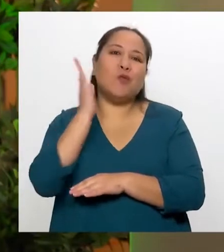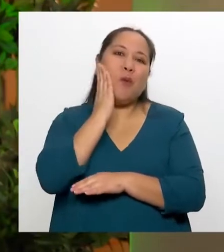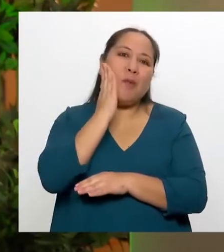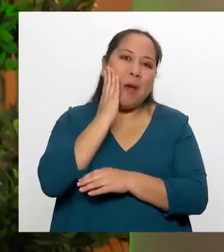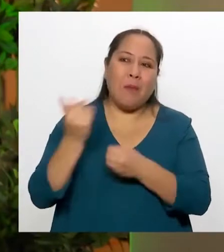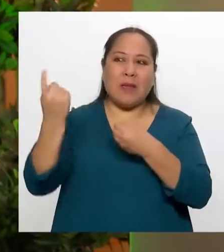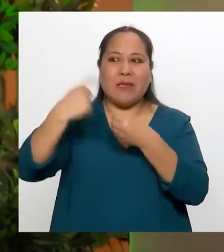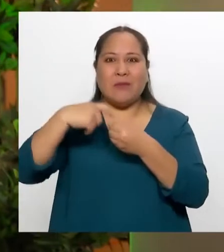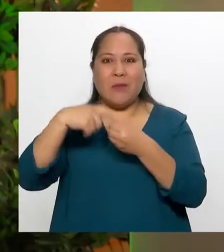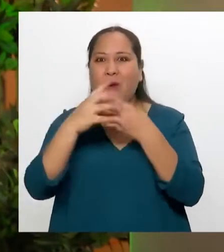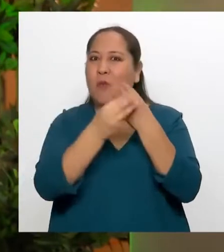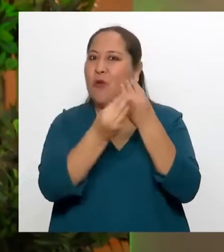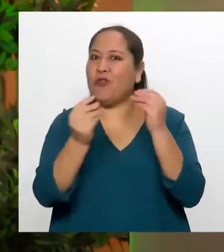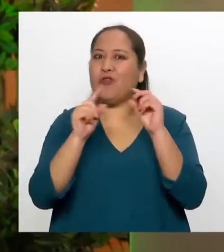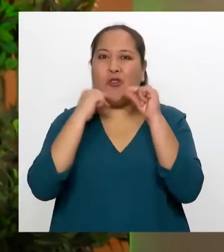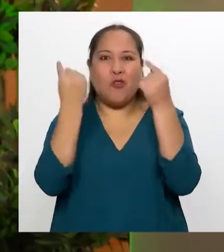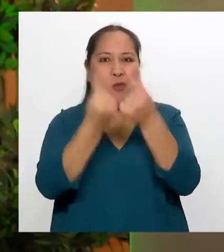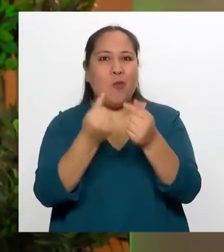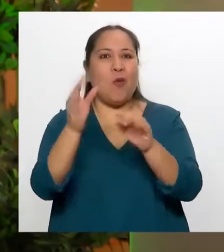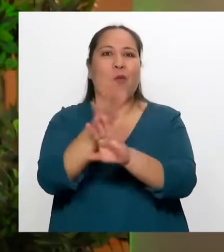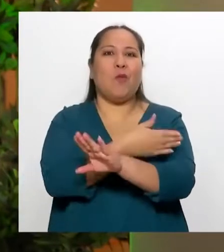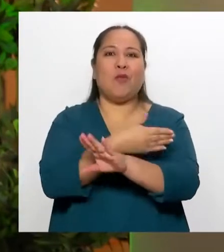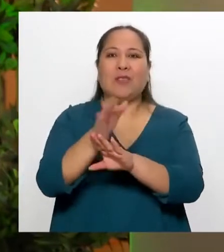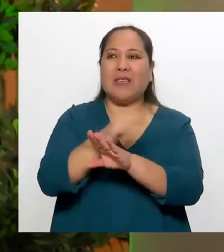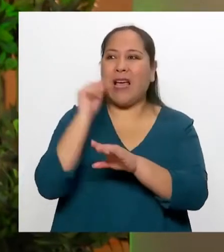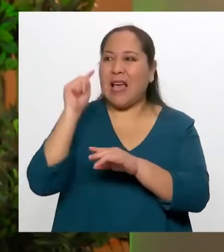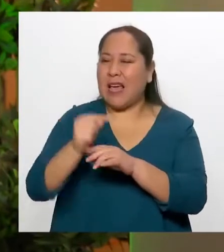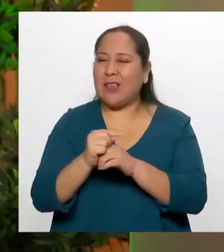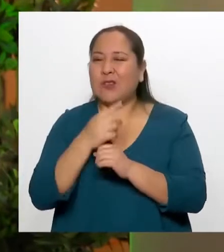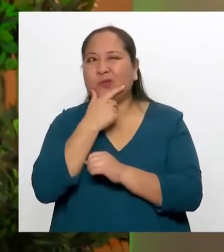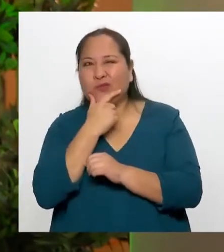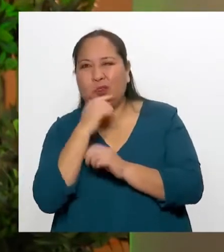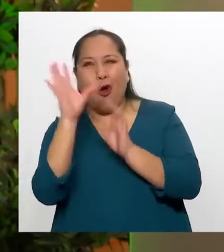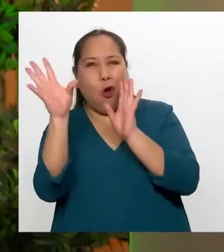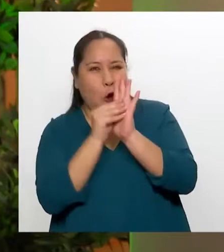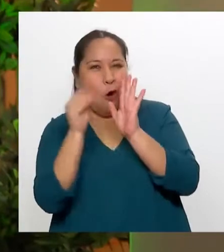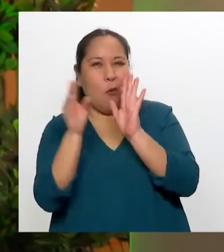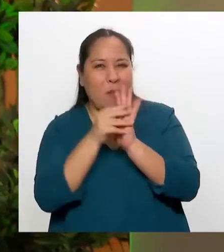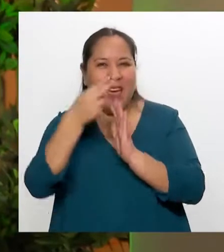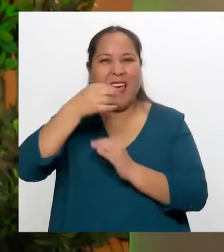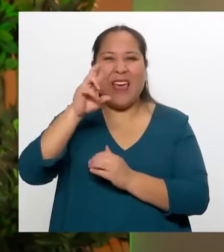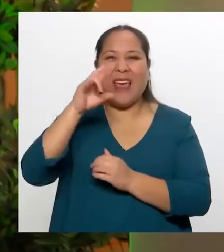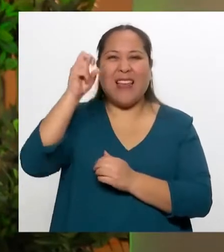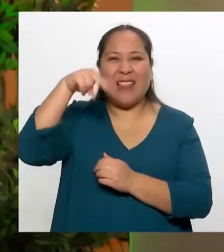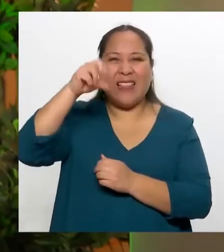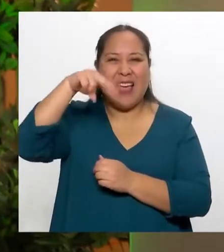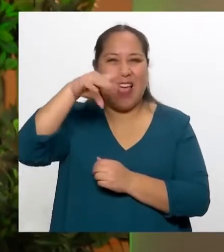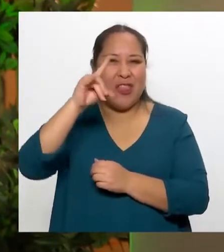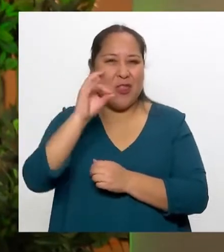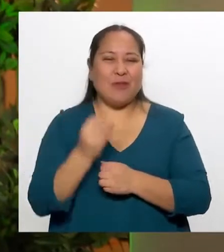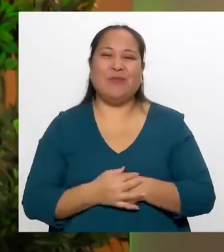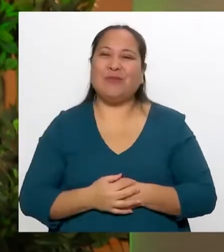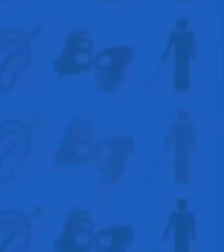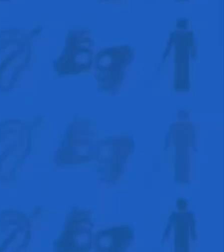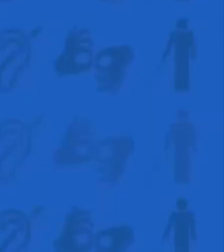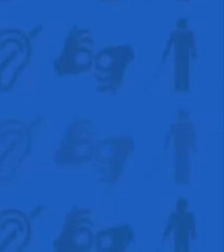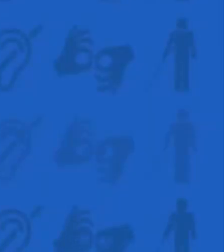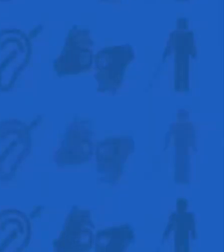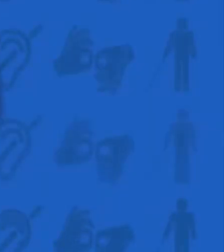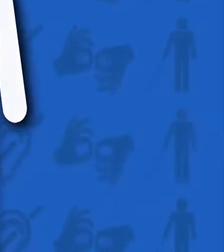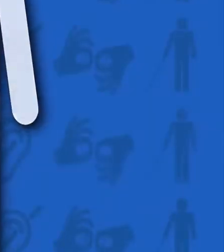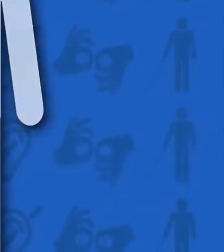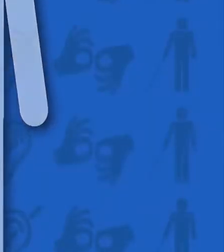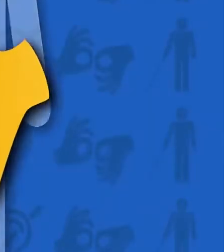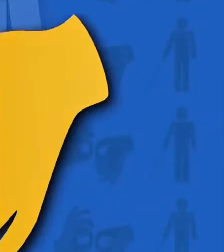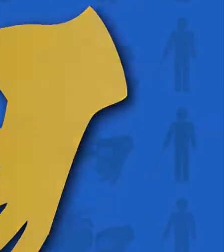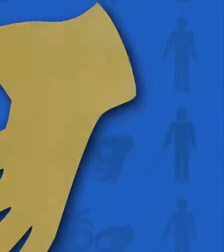en varios grupos musicales y esto le ha servido como referente a Hernando. Adelante con la nota.